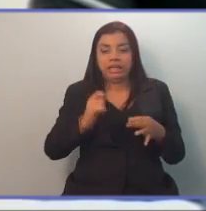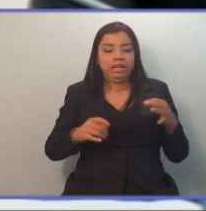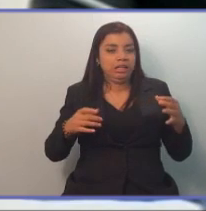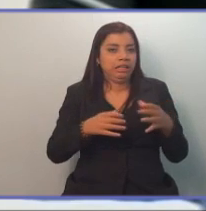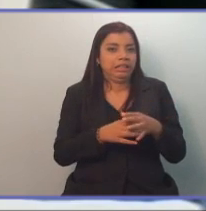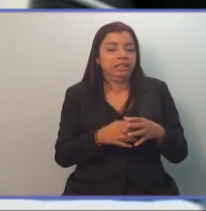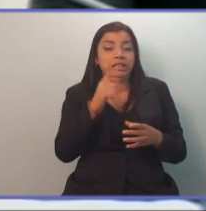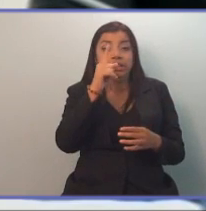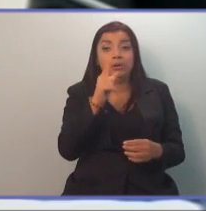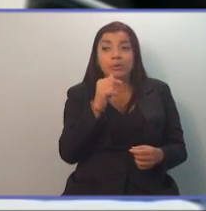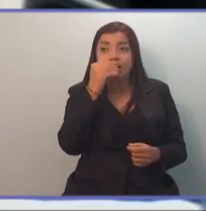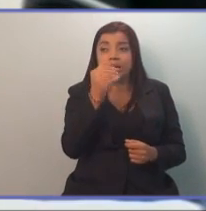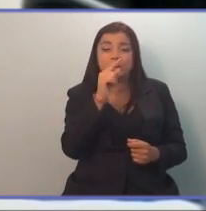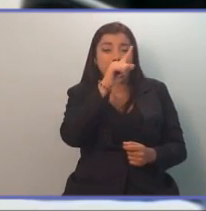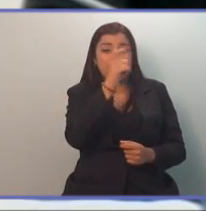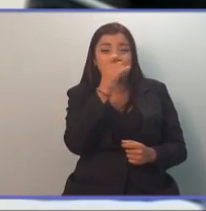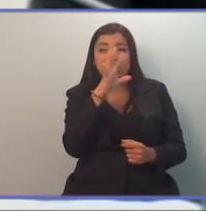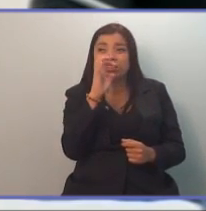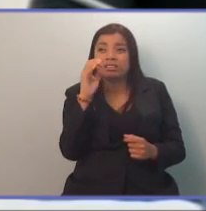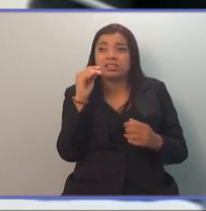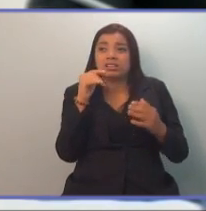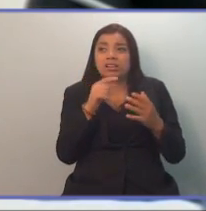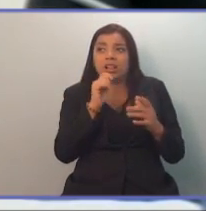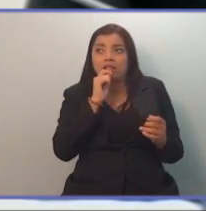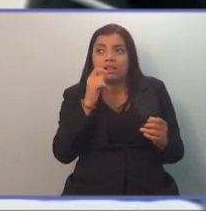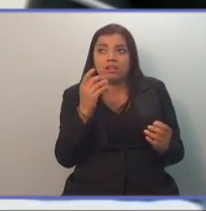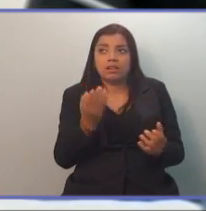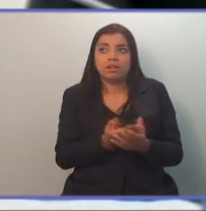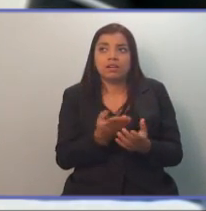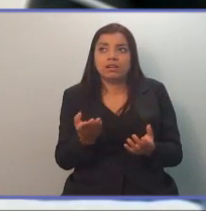año 1.500 casos.